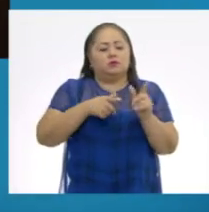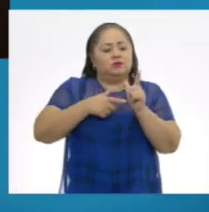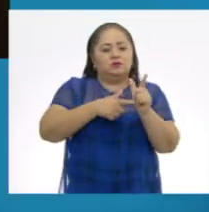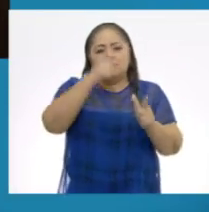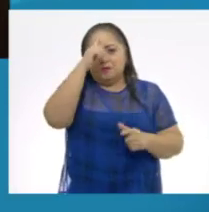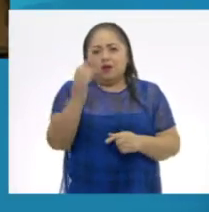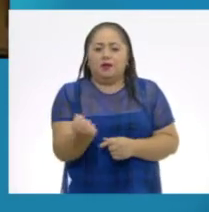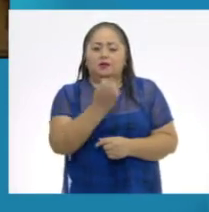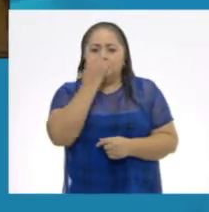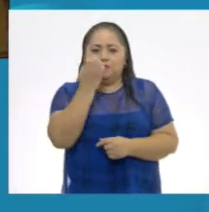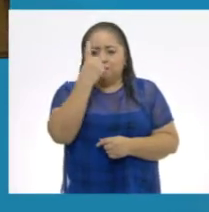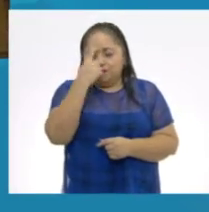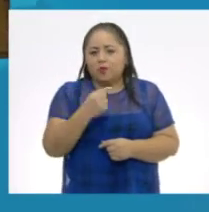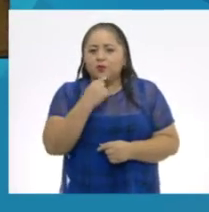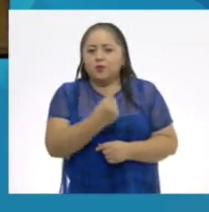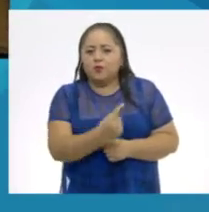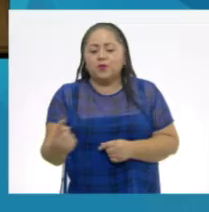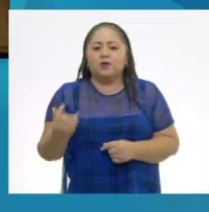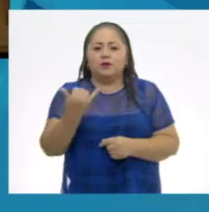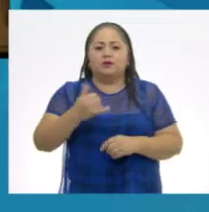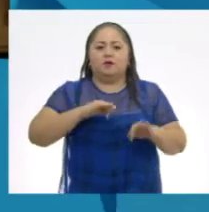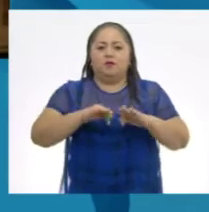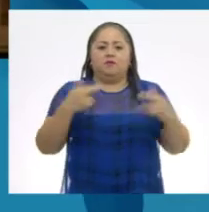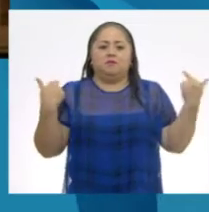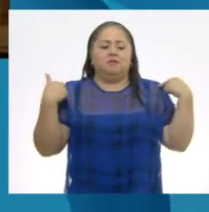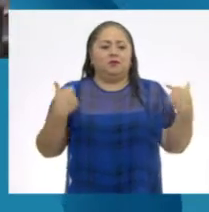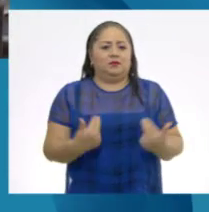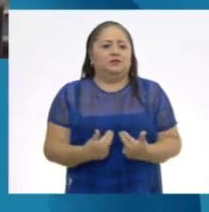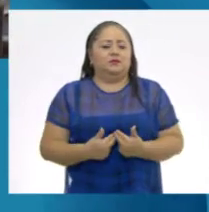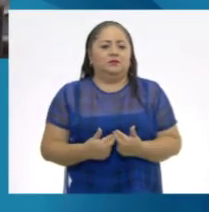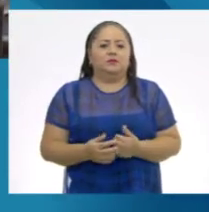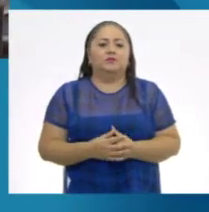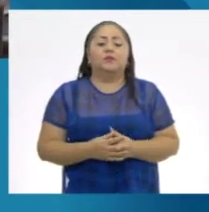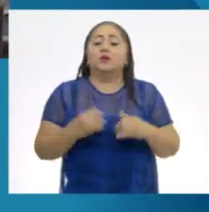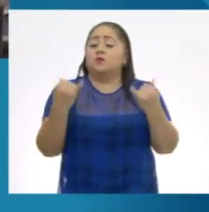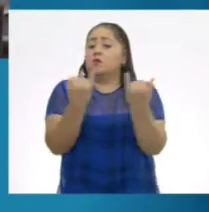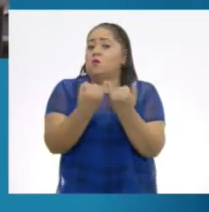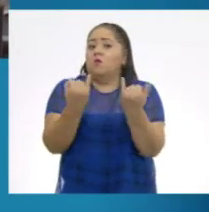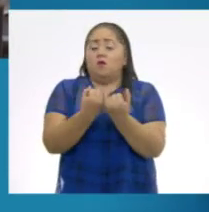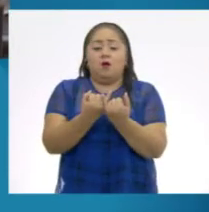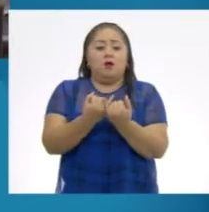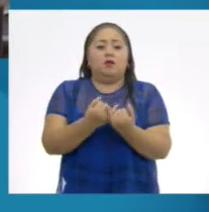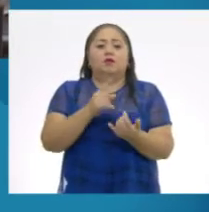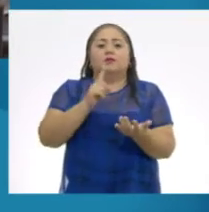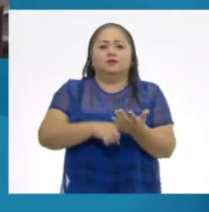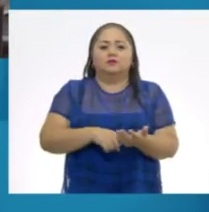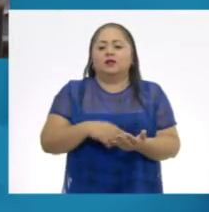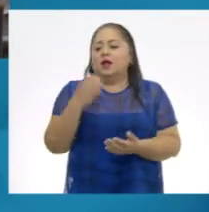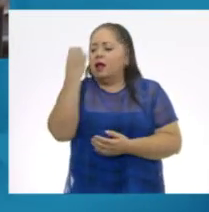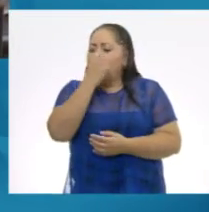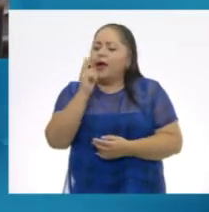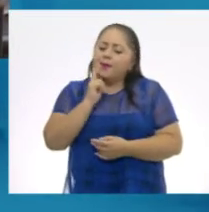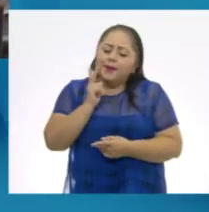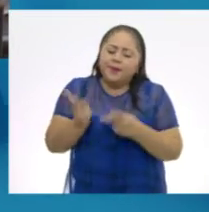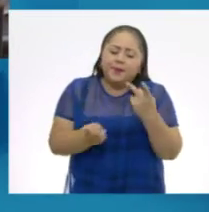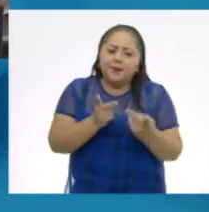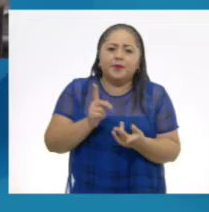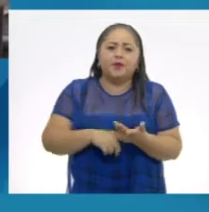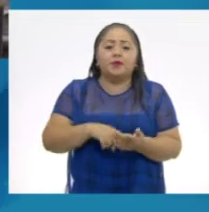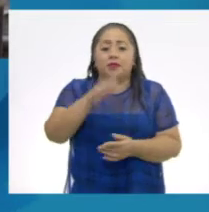de la educación de los niños y la labor de los docentes. Igual, pues llegan, se les aplica un diagnóstico,